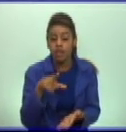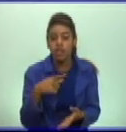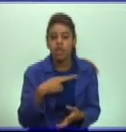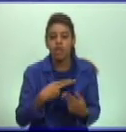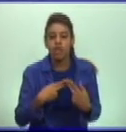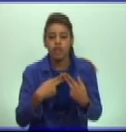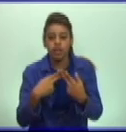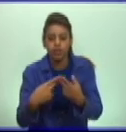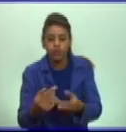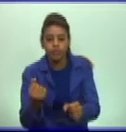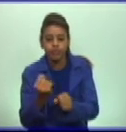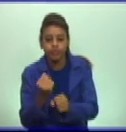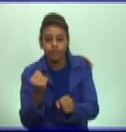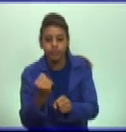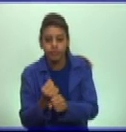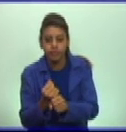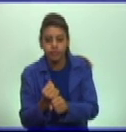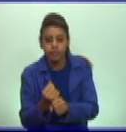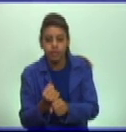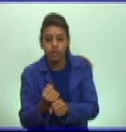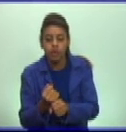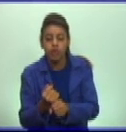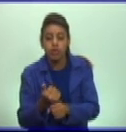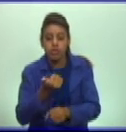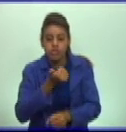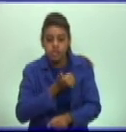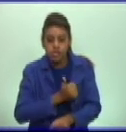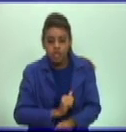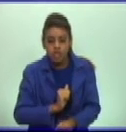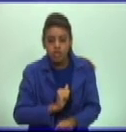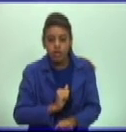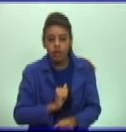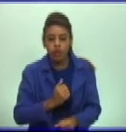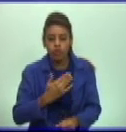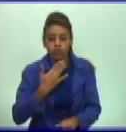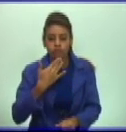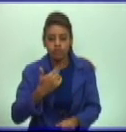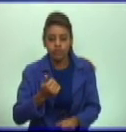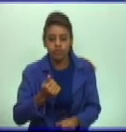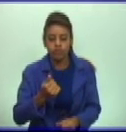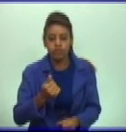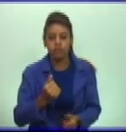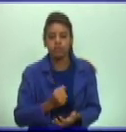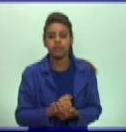del trabajo e hijo ilustre de San Antonio de los Baños.